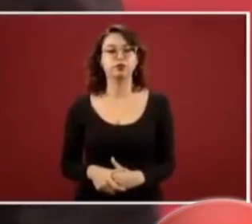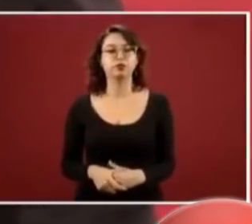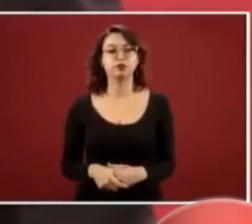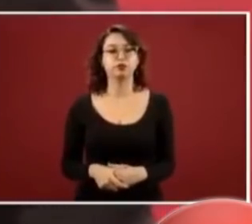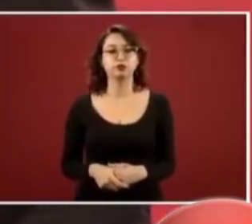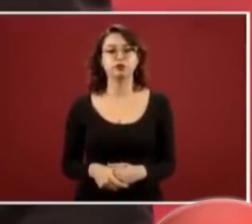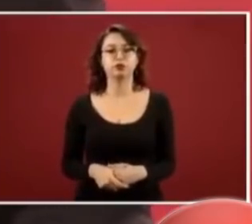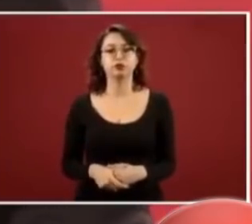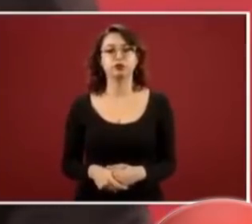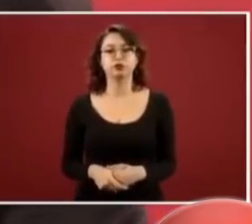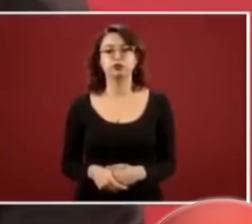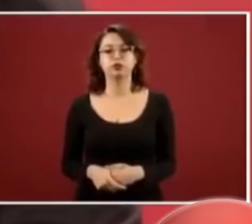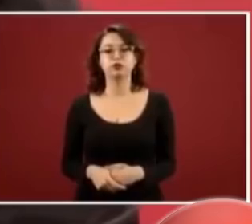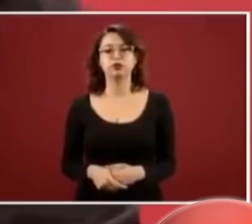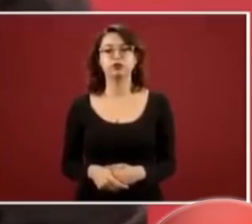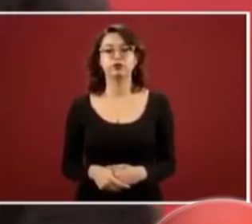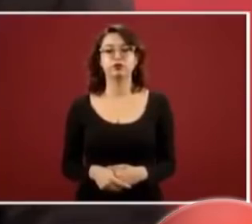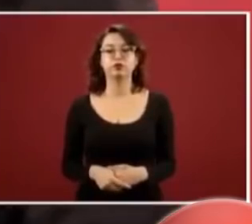En Santa Lucía,